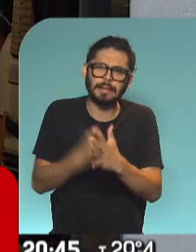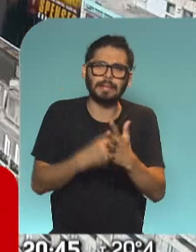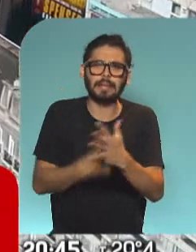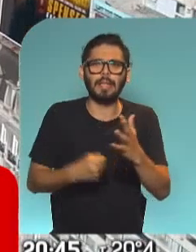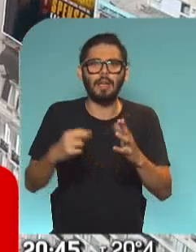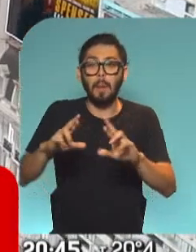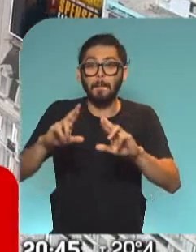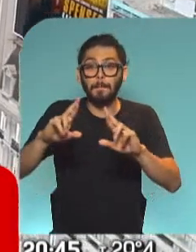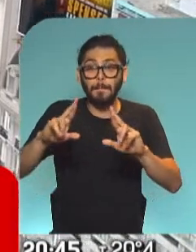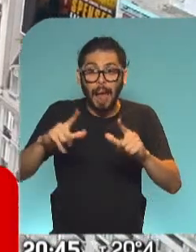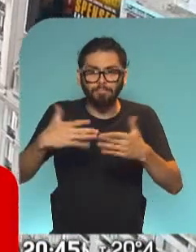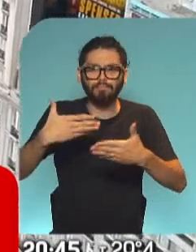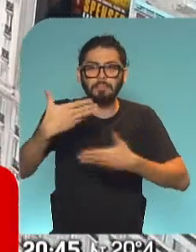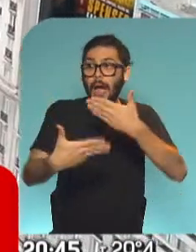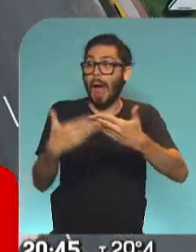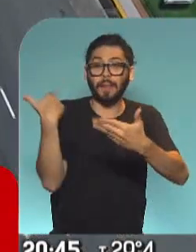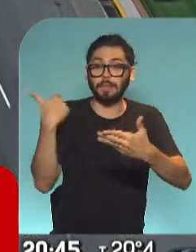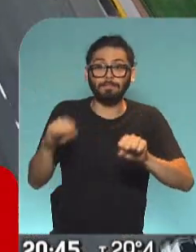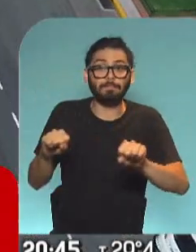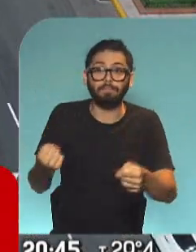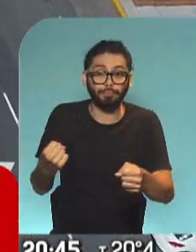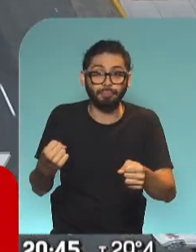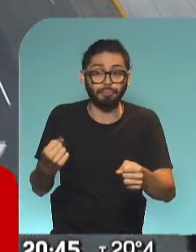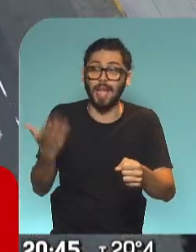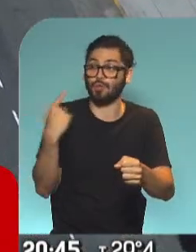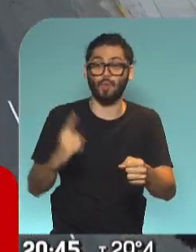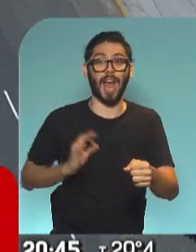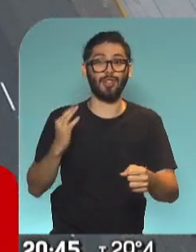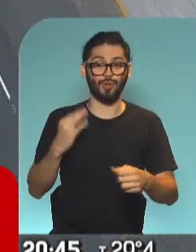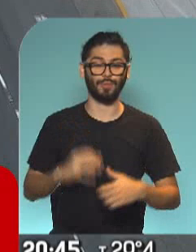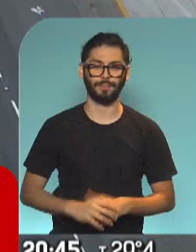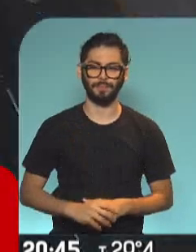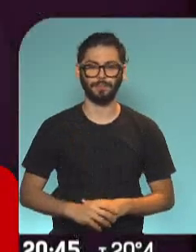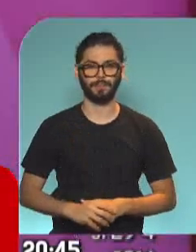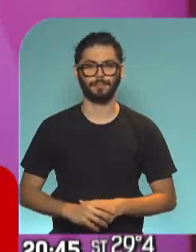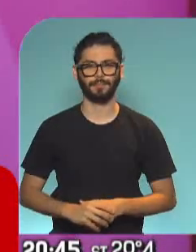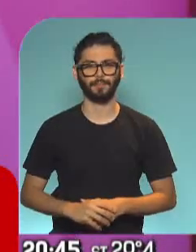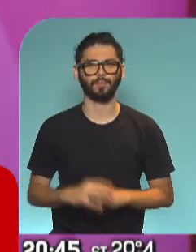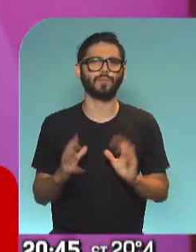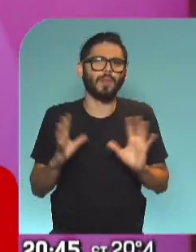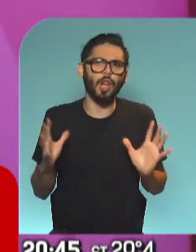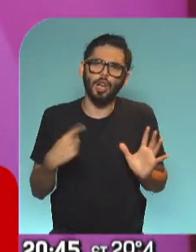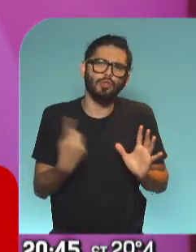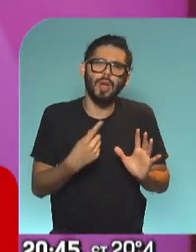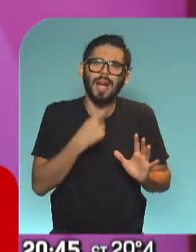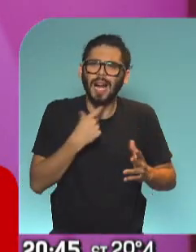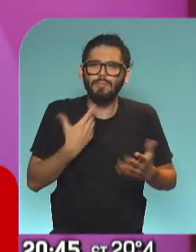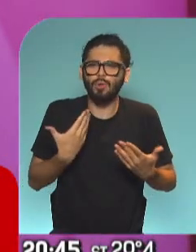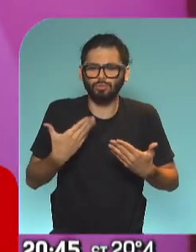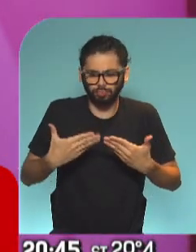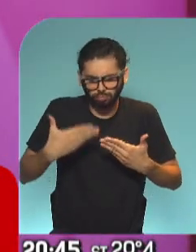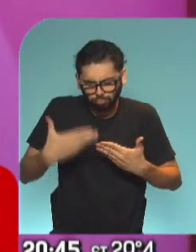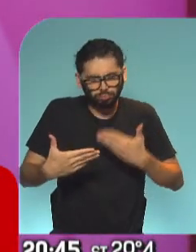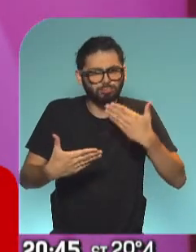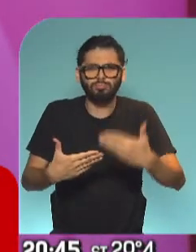de desarrollo que quedaron suspendidos un año atrás. Claramente nosotros queremos hacer todos los pasos que tienen que